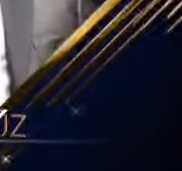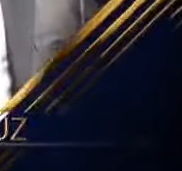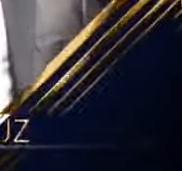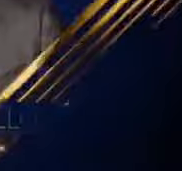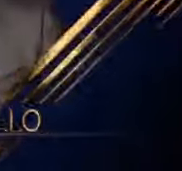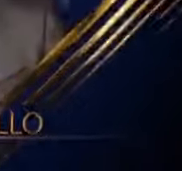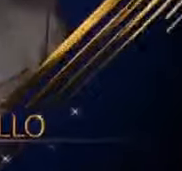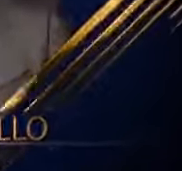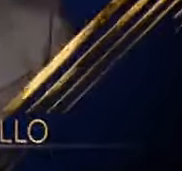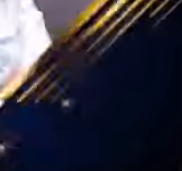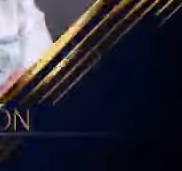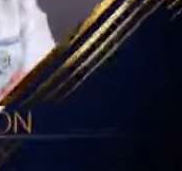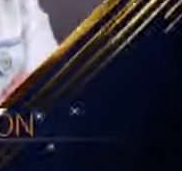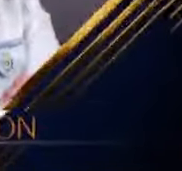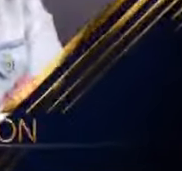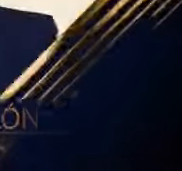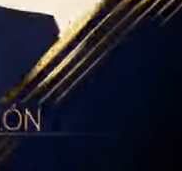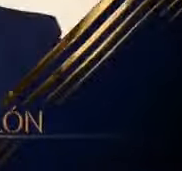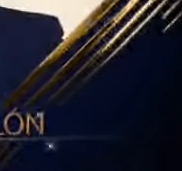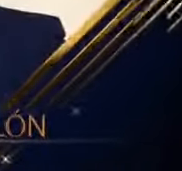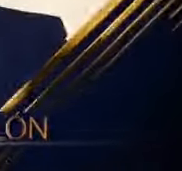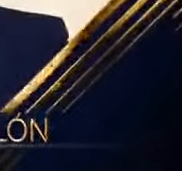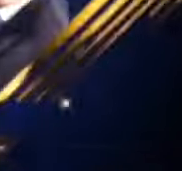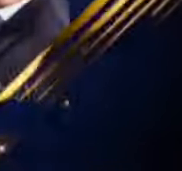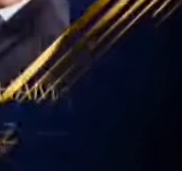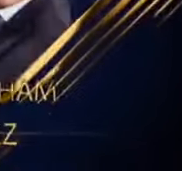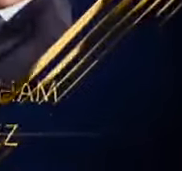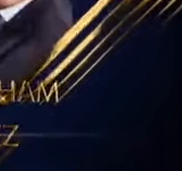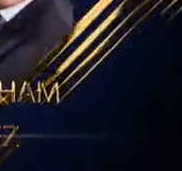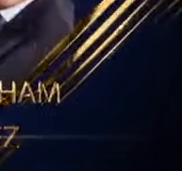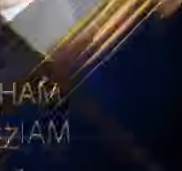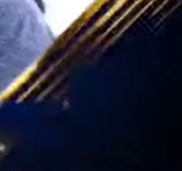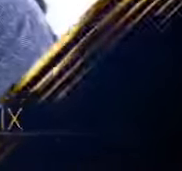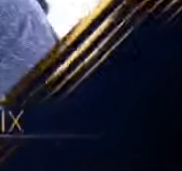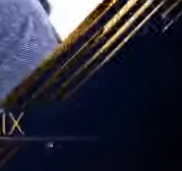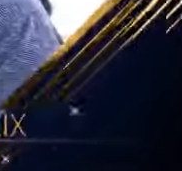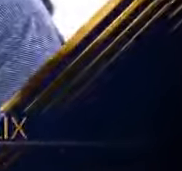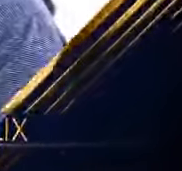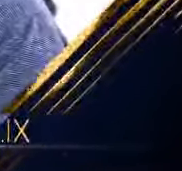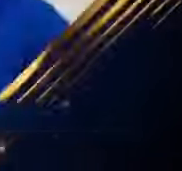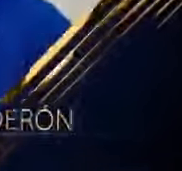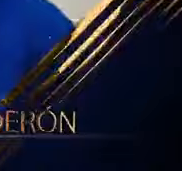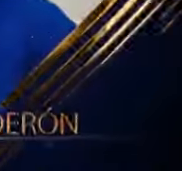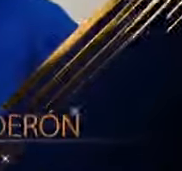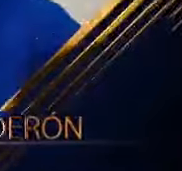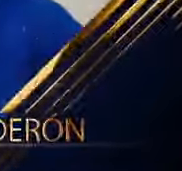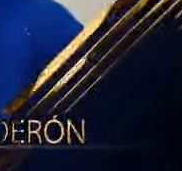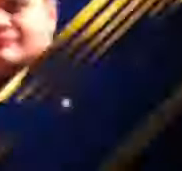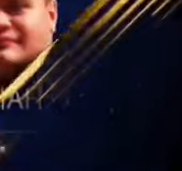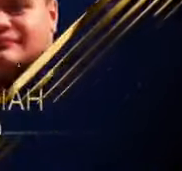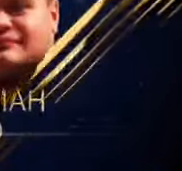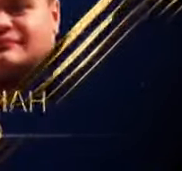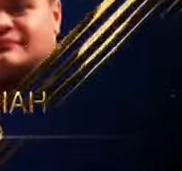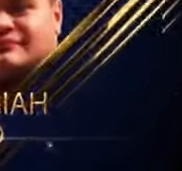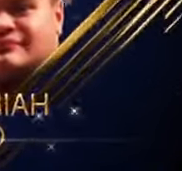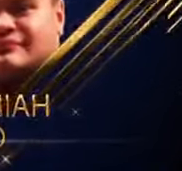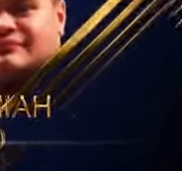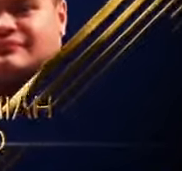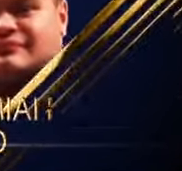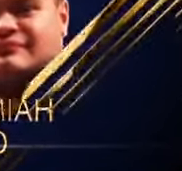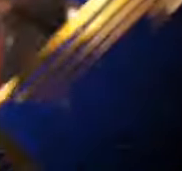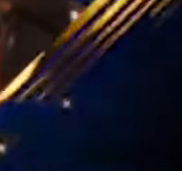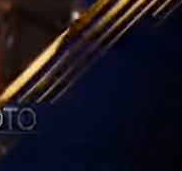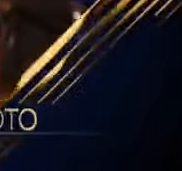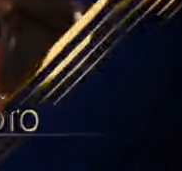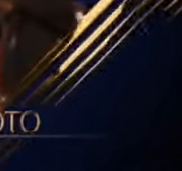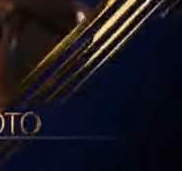Bobby Cruz, Kevin Ceballo, Puchi Colón, Wanda Rosita, Didi Abraham, Rubén, Félix Sarit, Nicole Calderón, Luis y